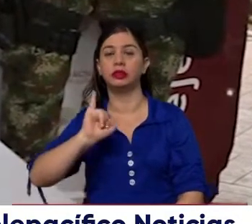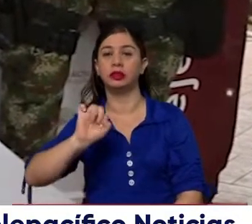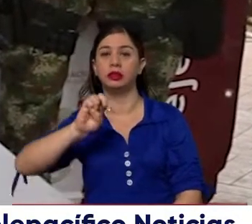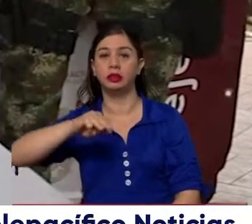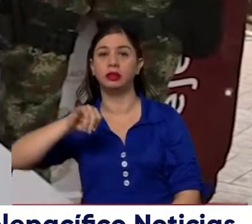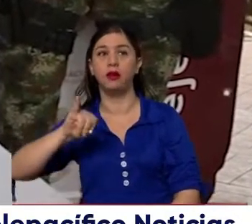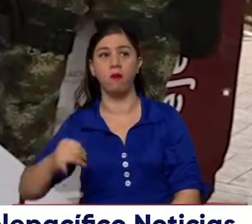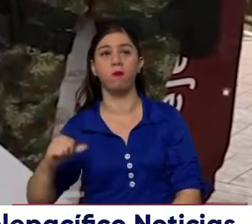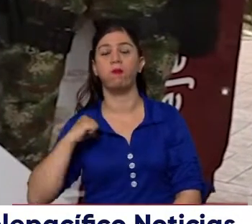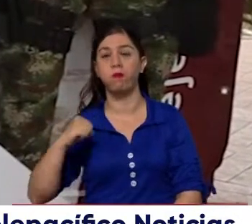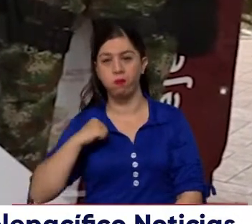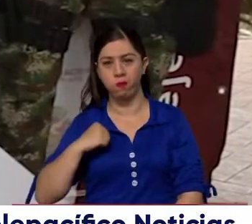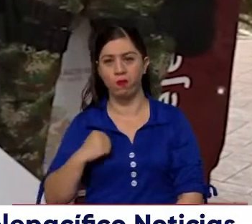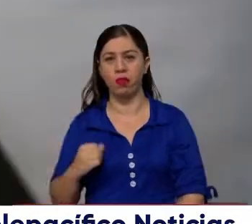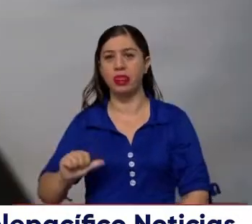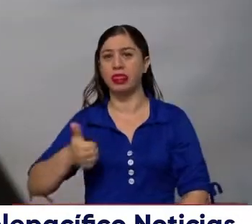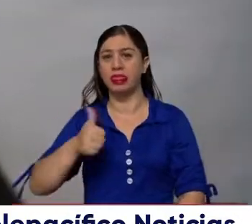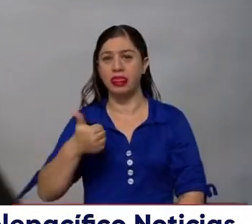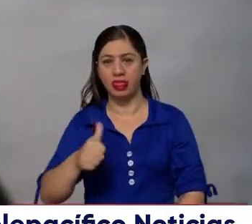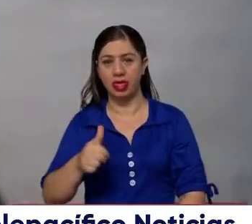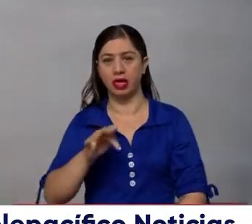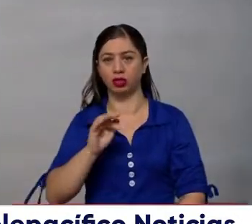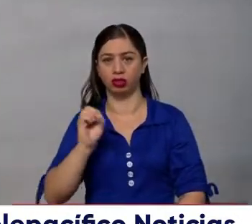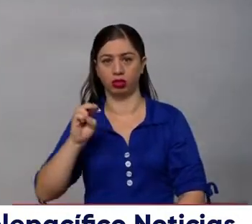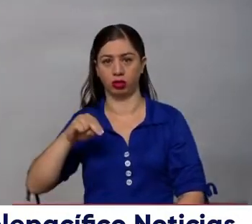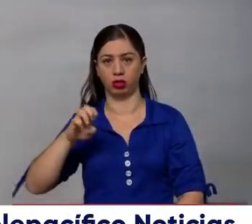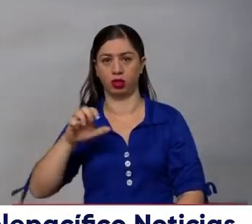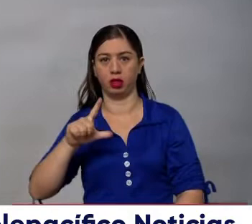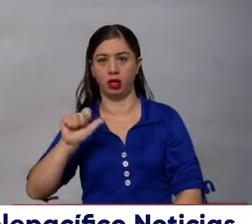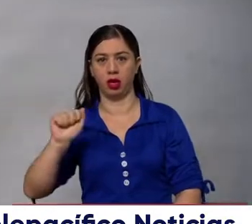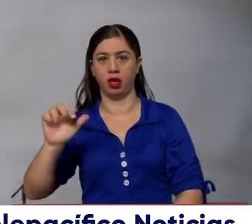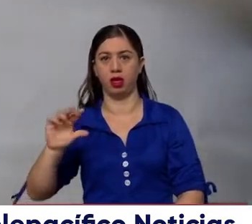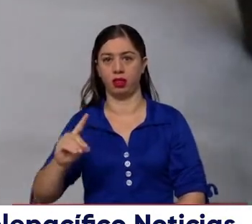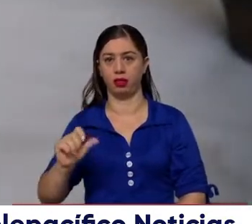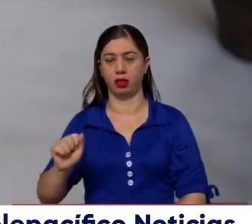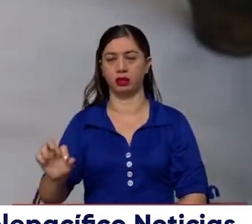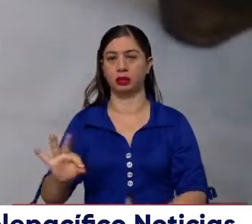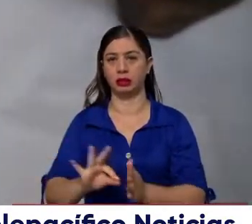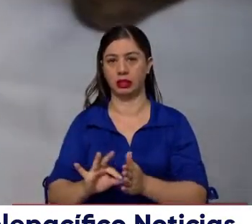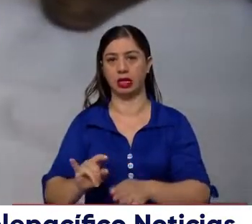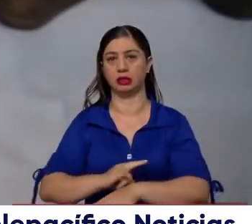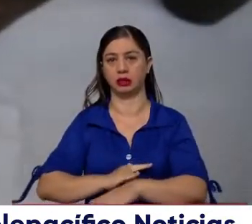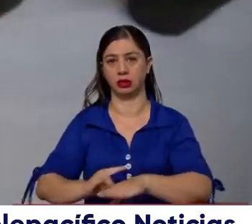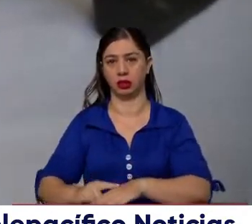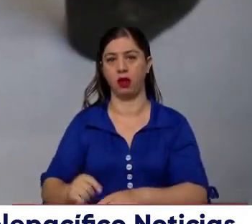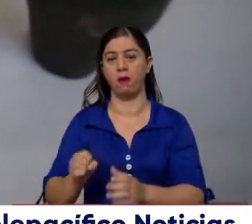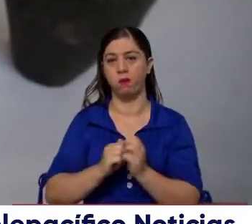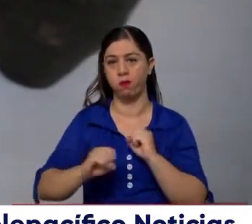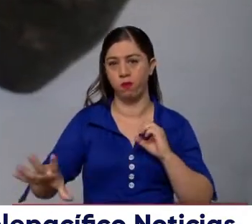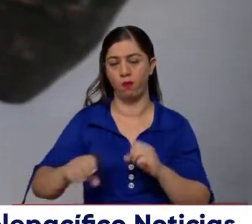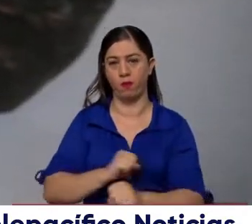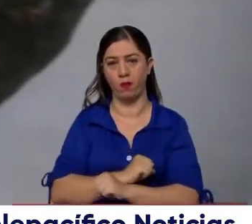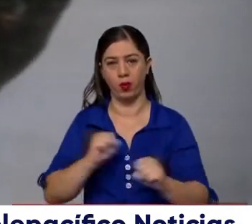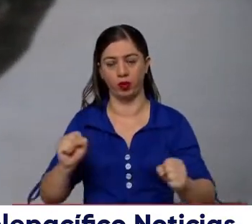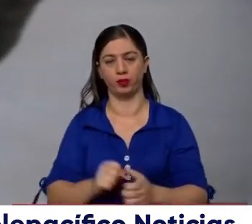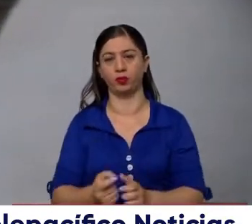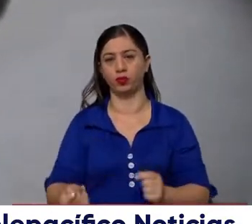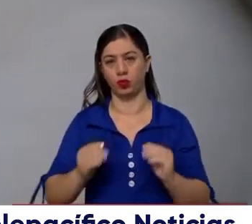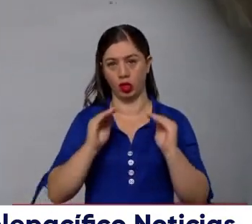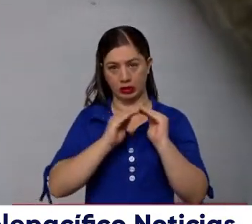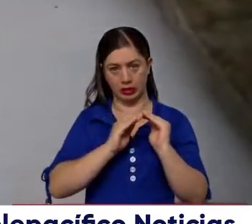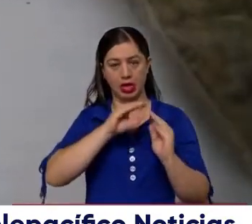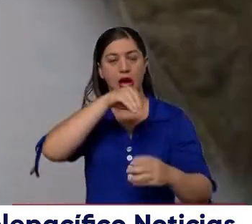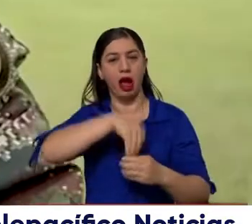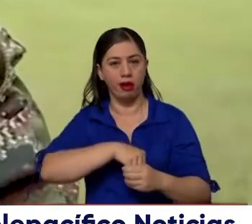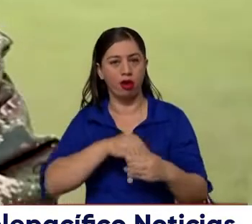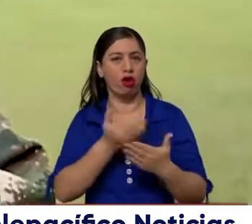halladas en su poder más de 10 toneladas de estupefacientes y dos granadas de fragmentación albergada en su vivienda cerca de 10 toneladas